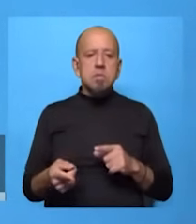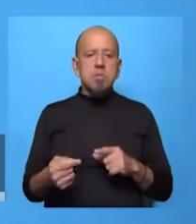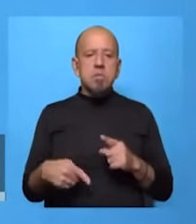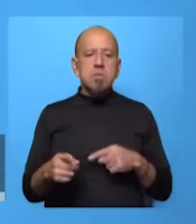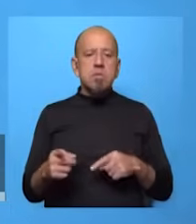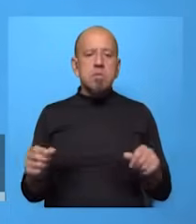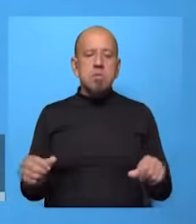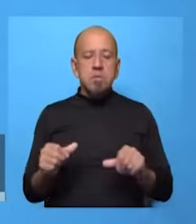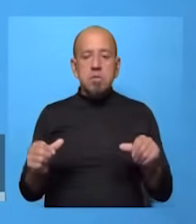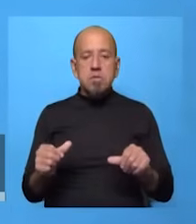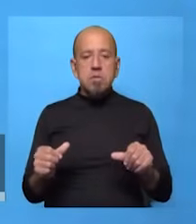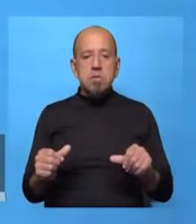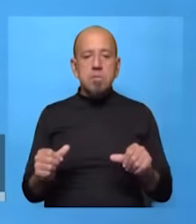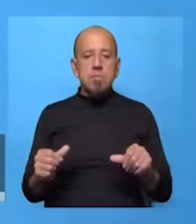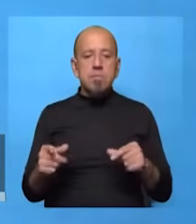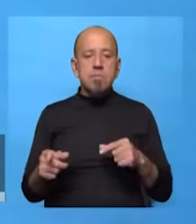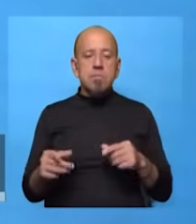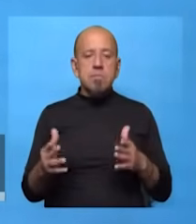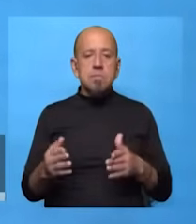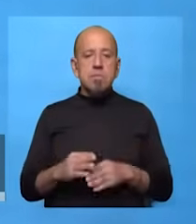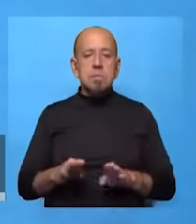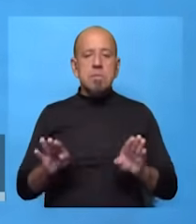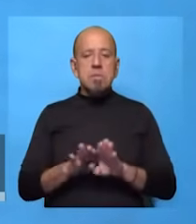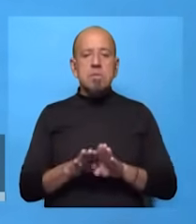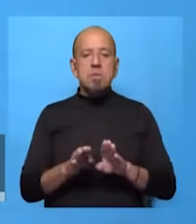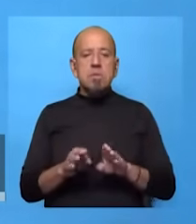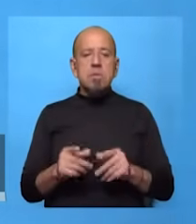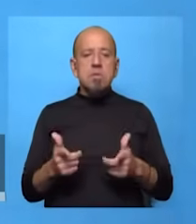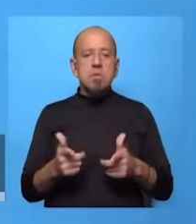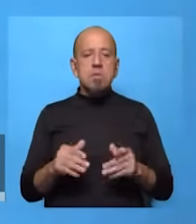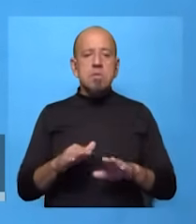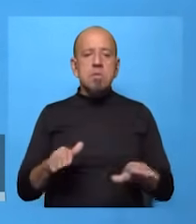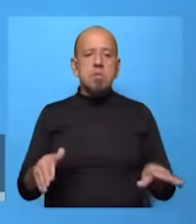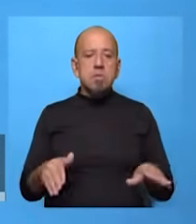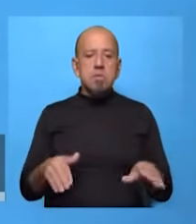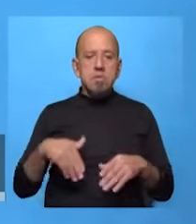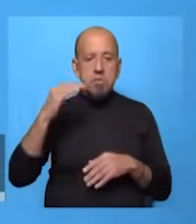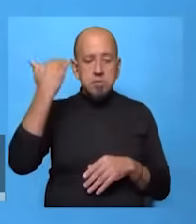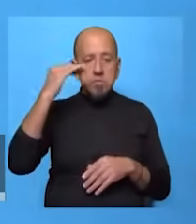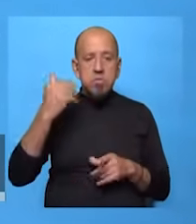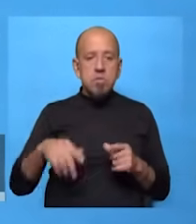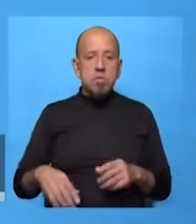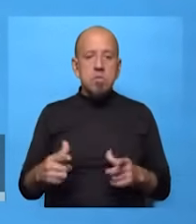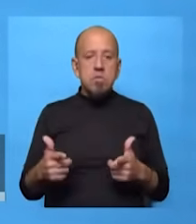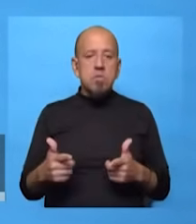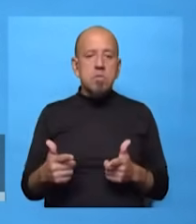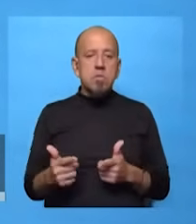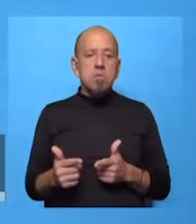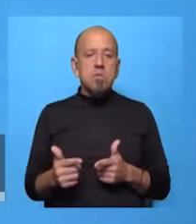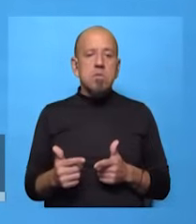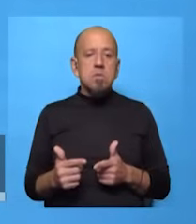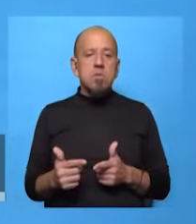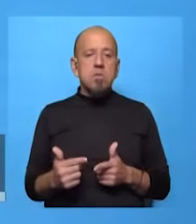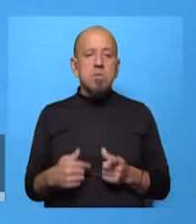se construyeron y hoy están cerrados porque no tienen alumnos no tienen docentes ni tienen una planta